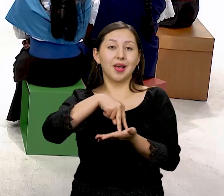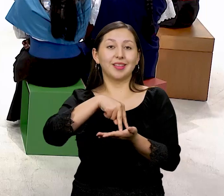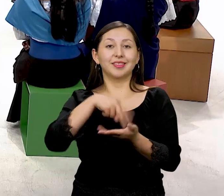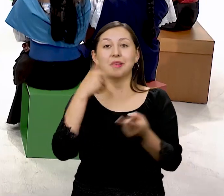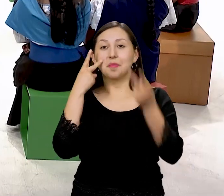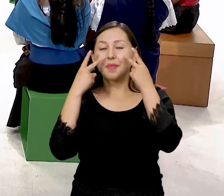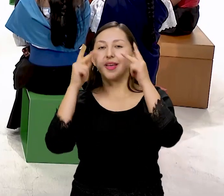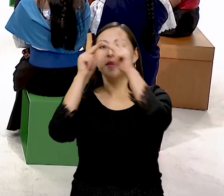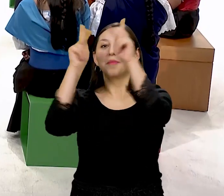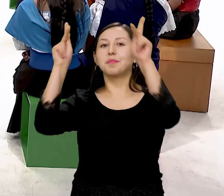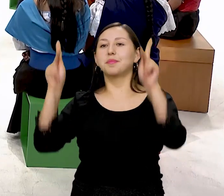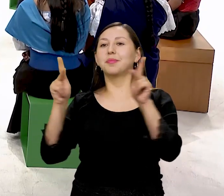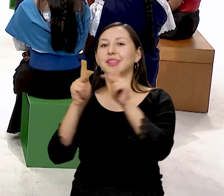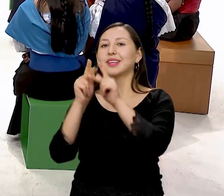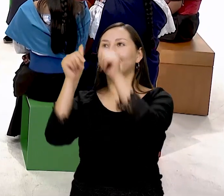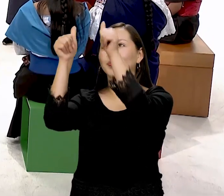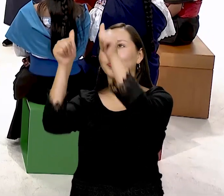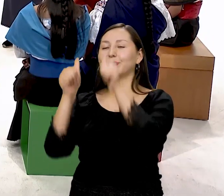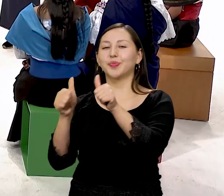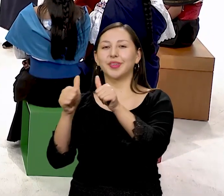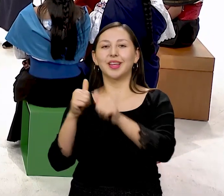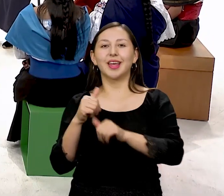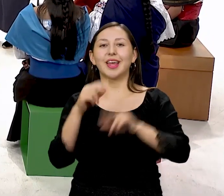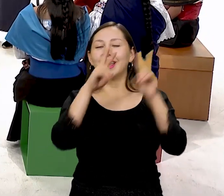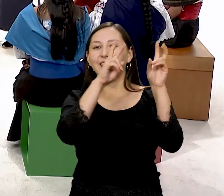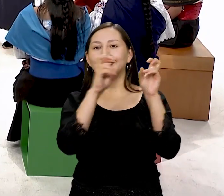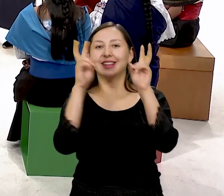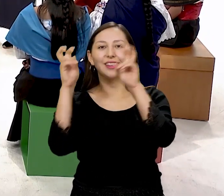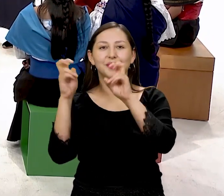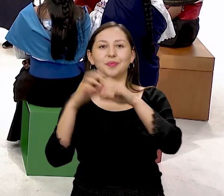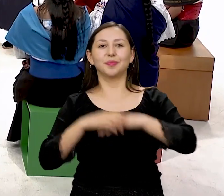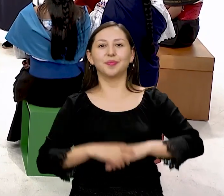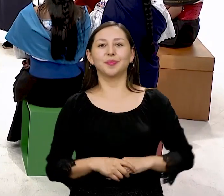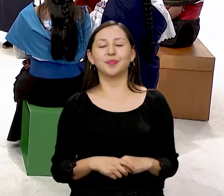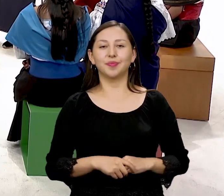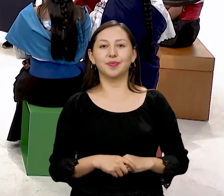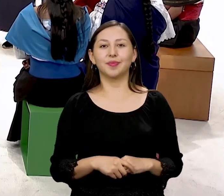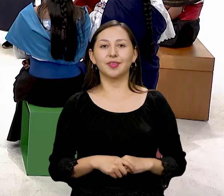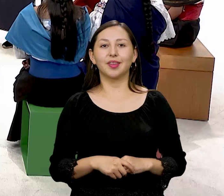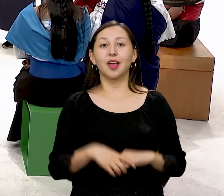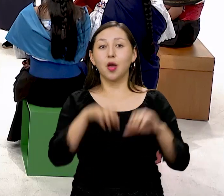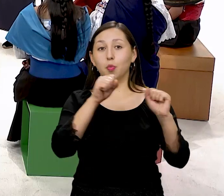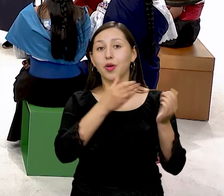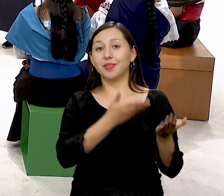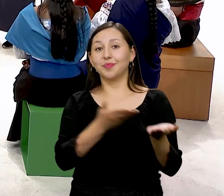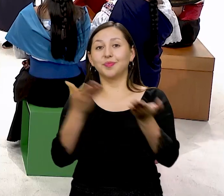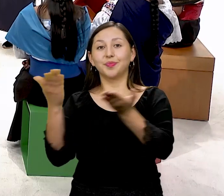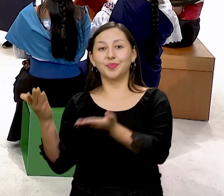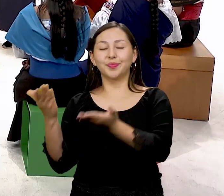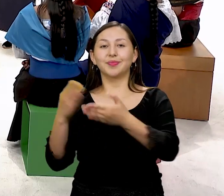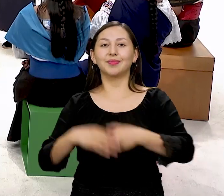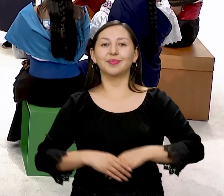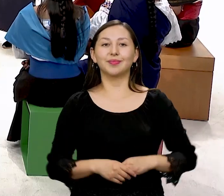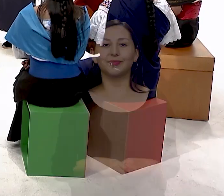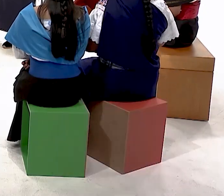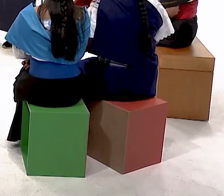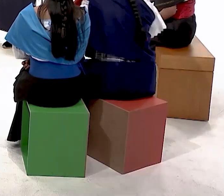de pie para conocer qué aprendimos hoy. Es momento de que las compañeras pasen a colocar el